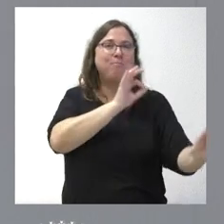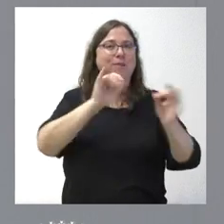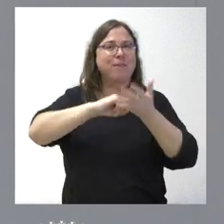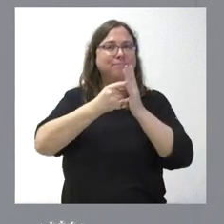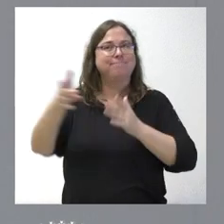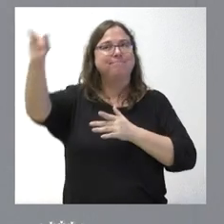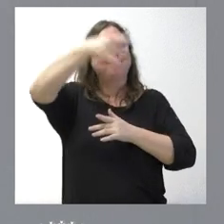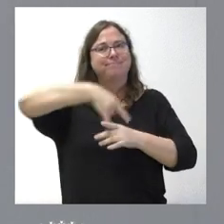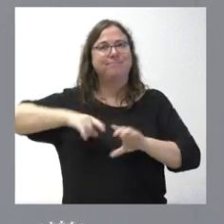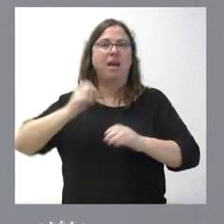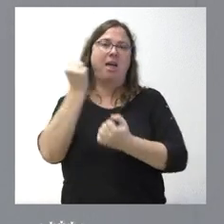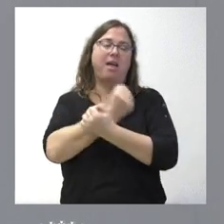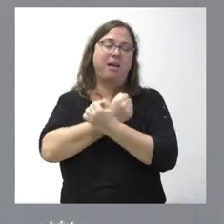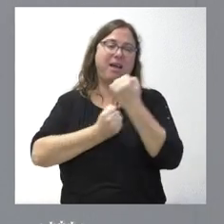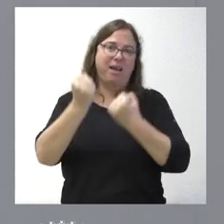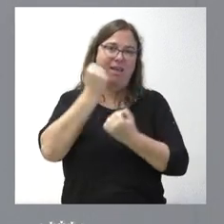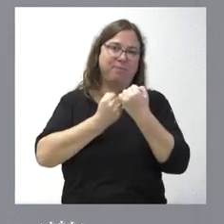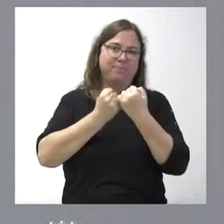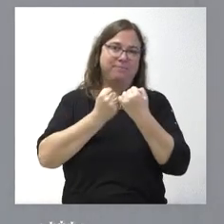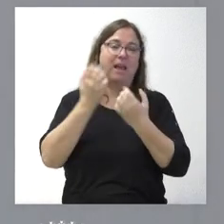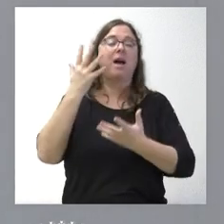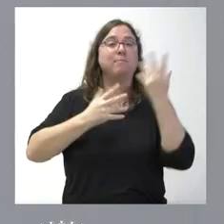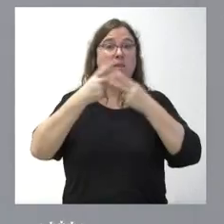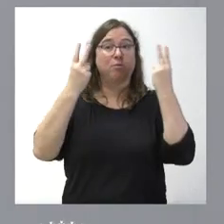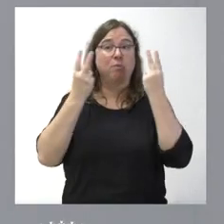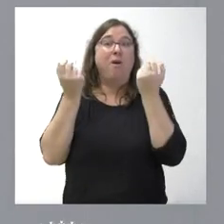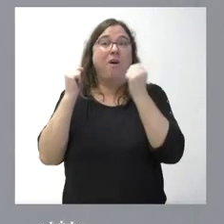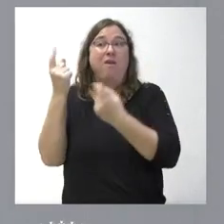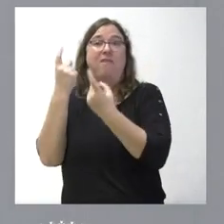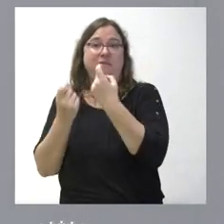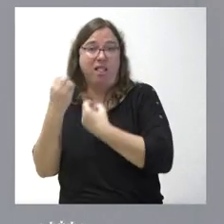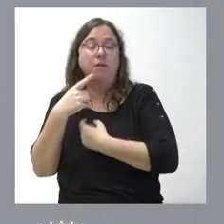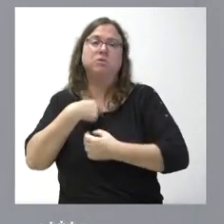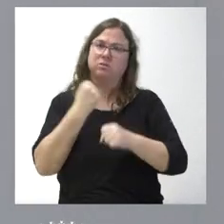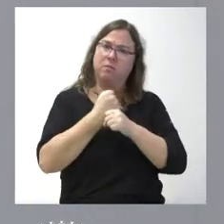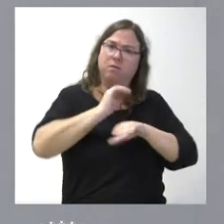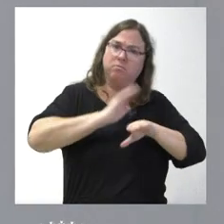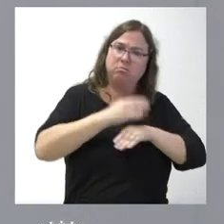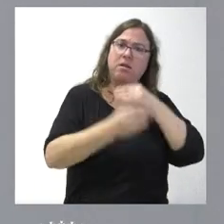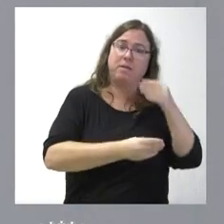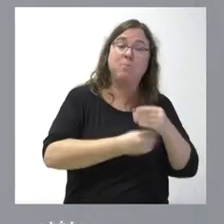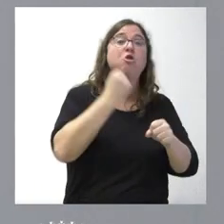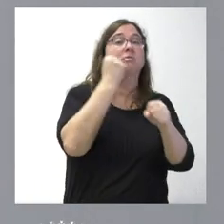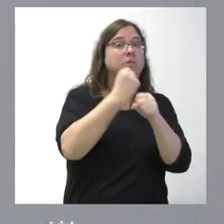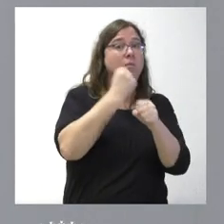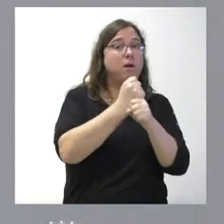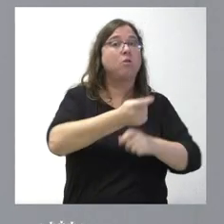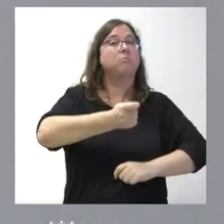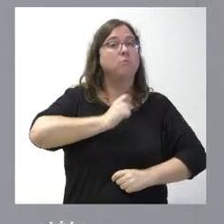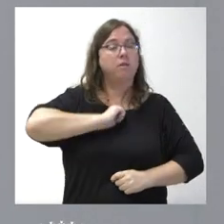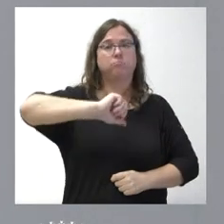las administraciones públicas y que aún así hemos hecho nuestro trabajo un trabajo que obtiene el aval de la